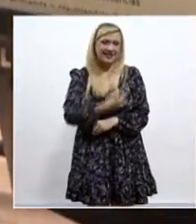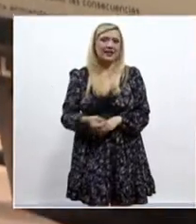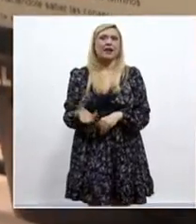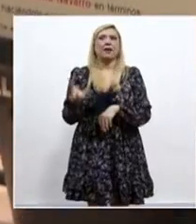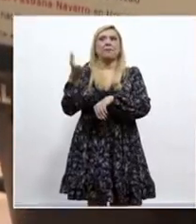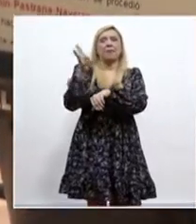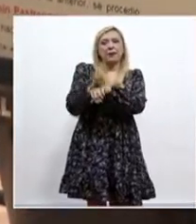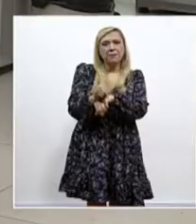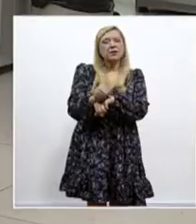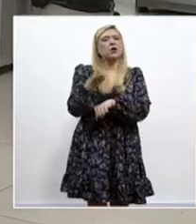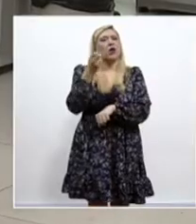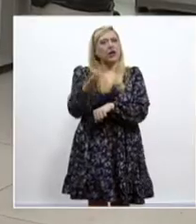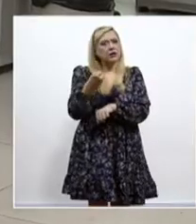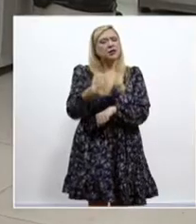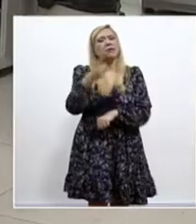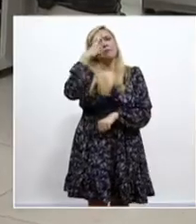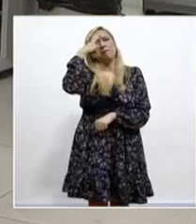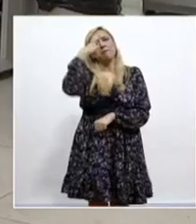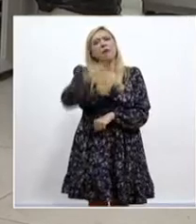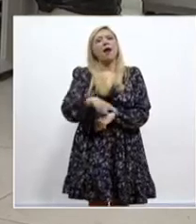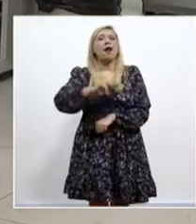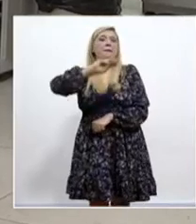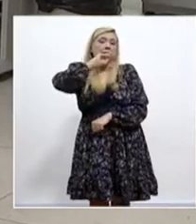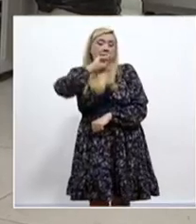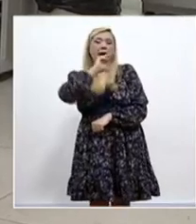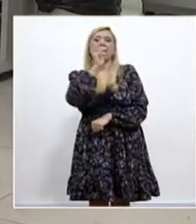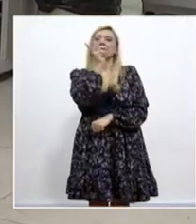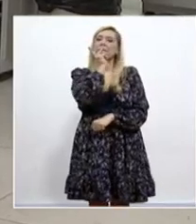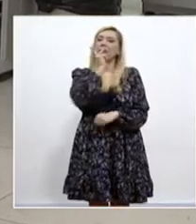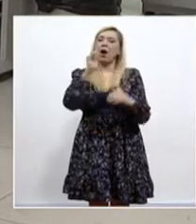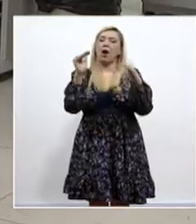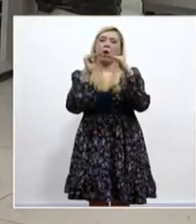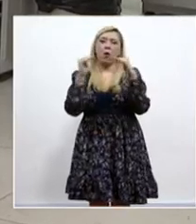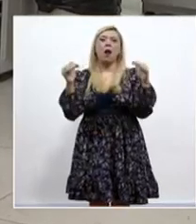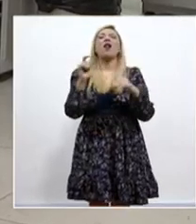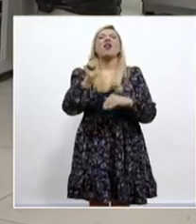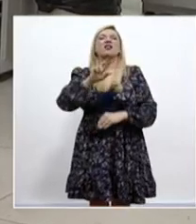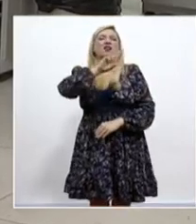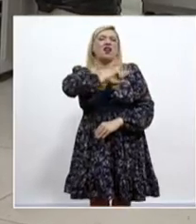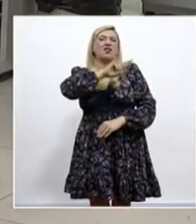y objetivos encomendados al Registro Nacional.